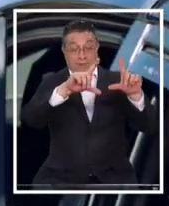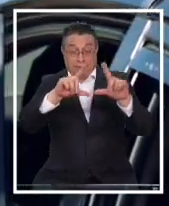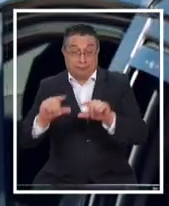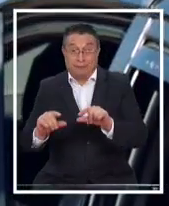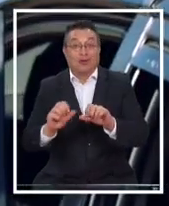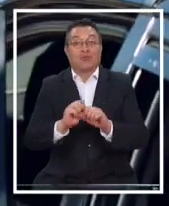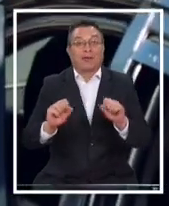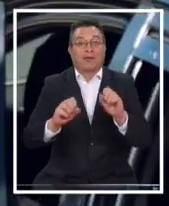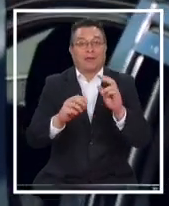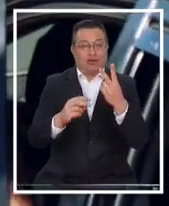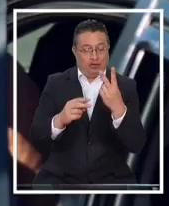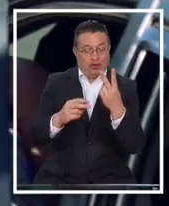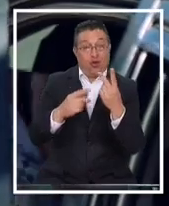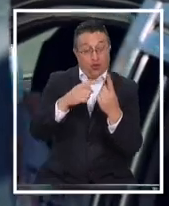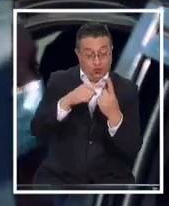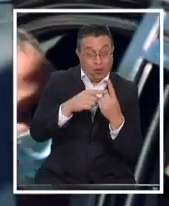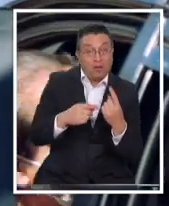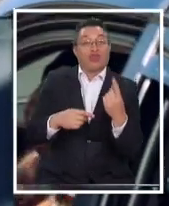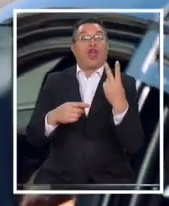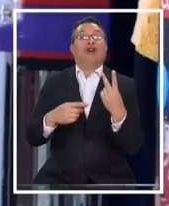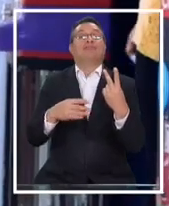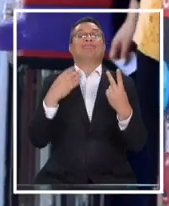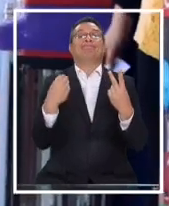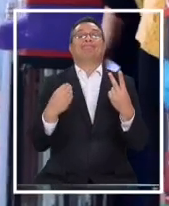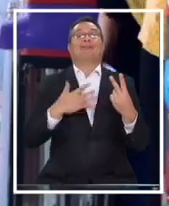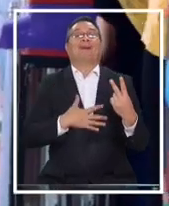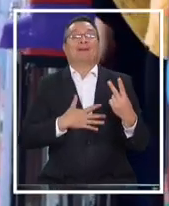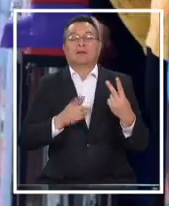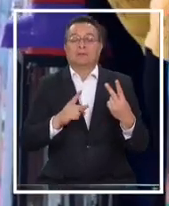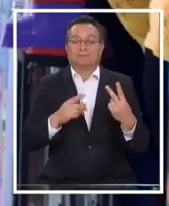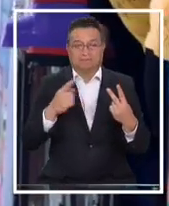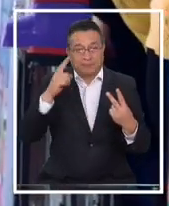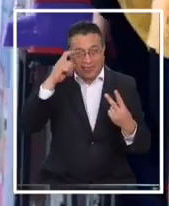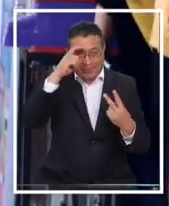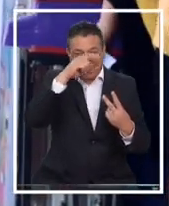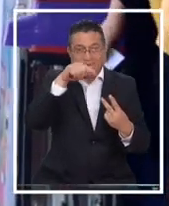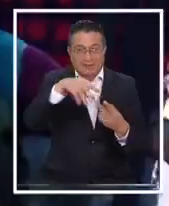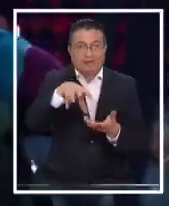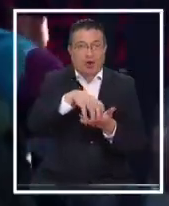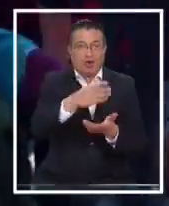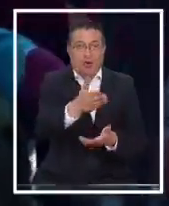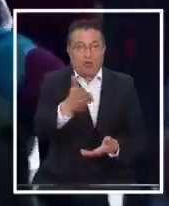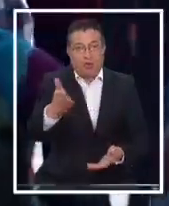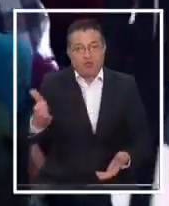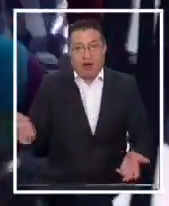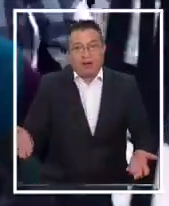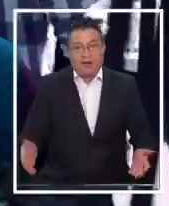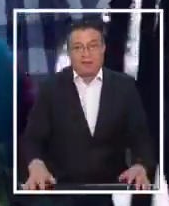fase y hace con esto más vulnerables las condiciones de vida en esas mismas comunas.